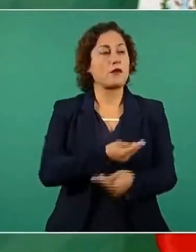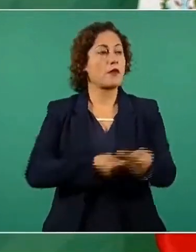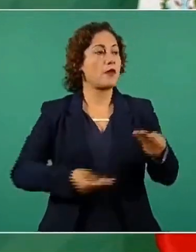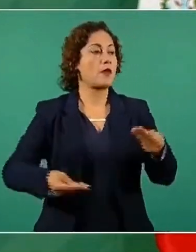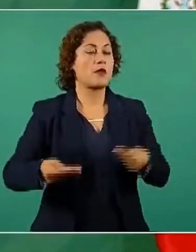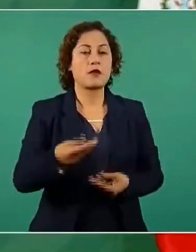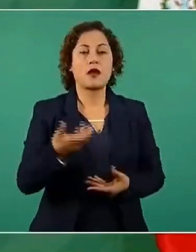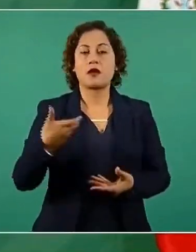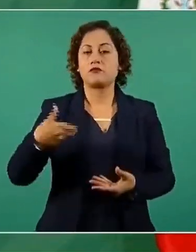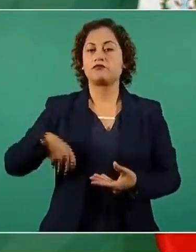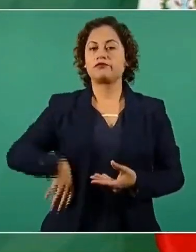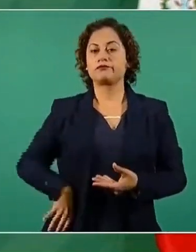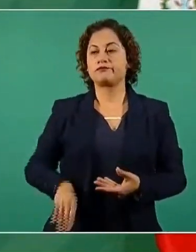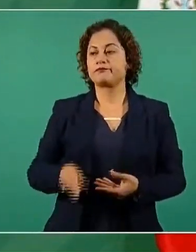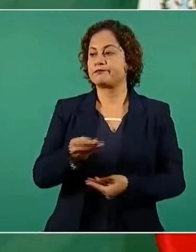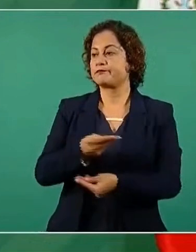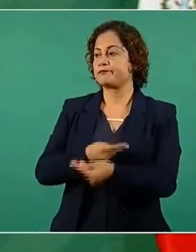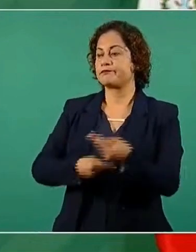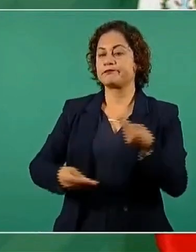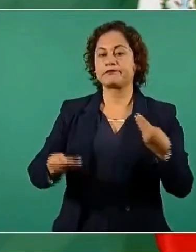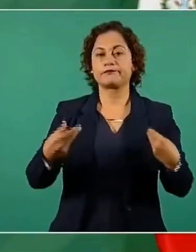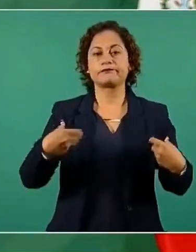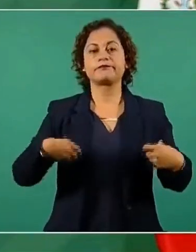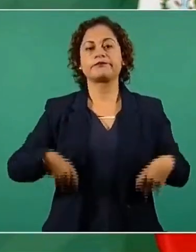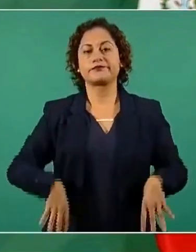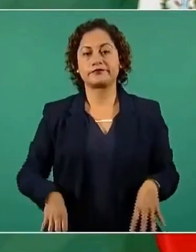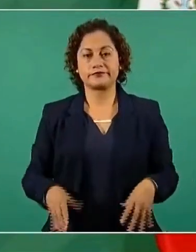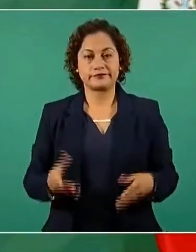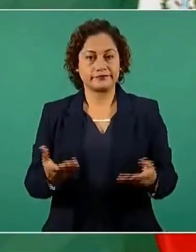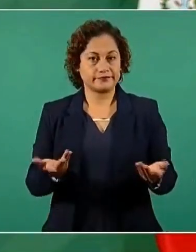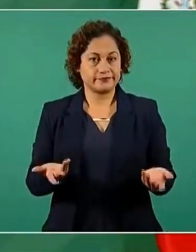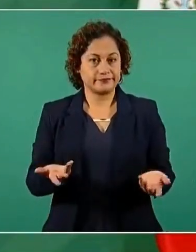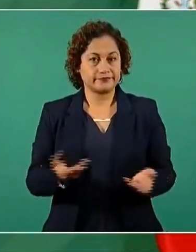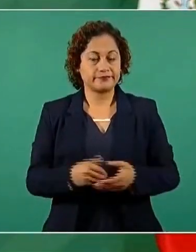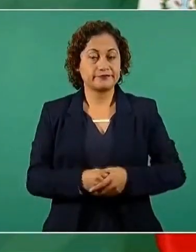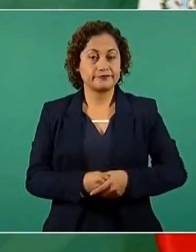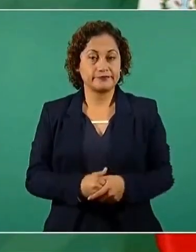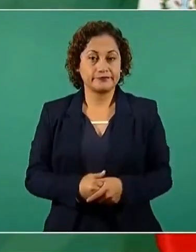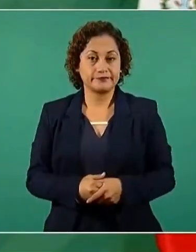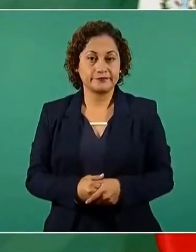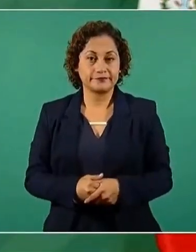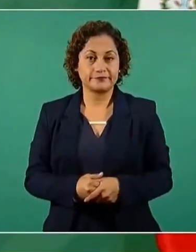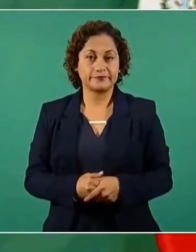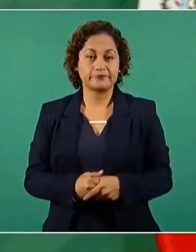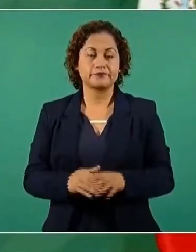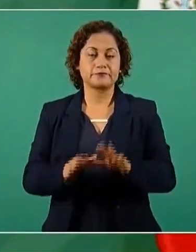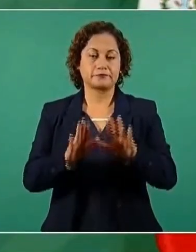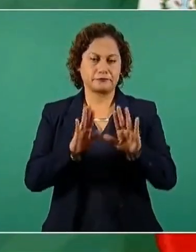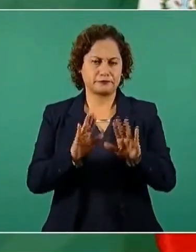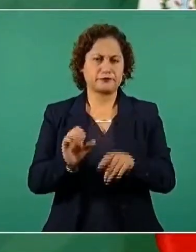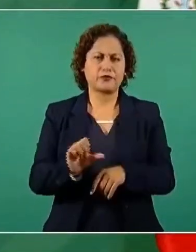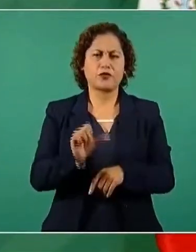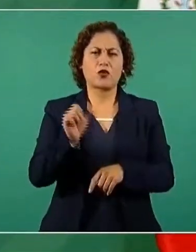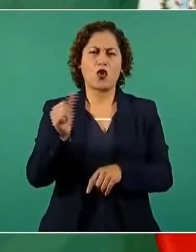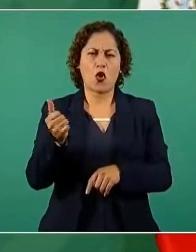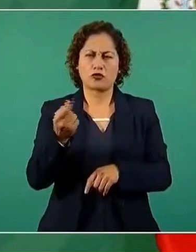comparte se queda con la mayor parte. Y hay otro dicho así